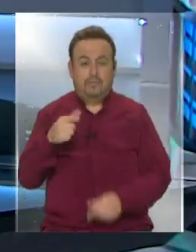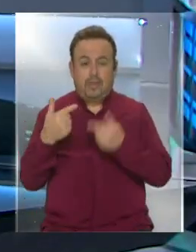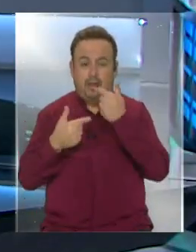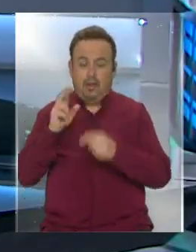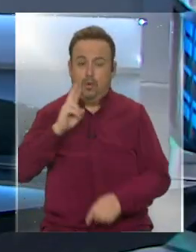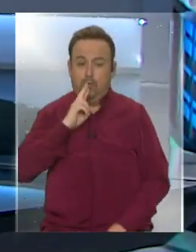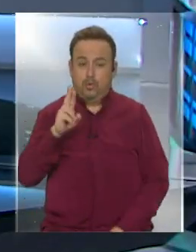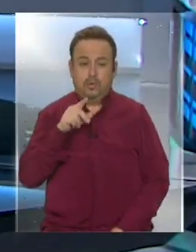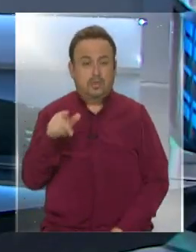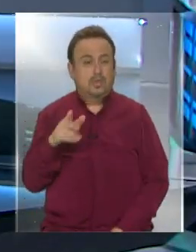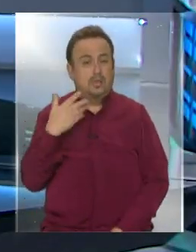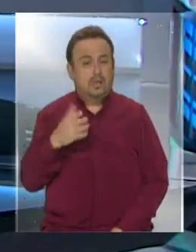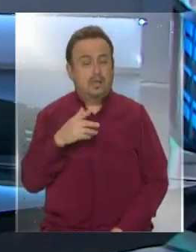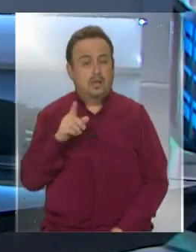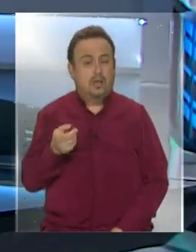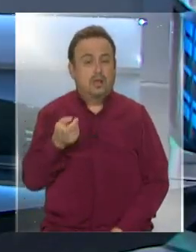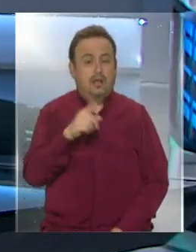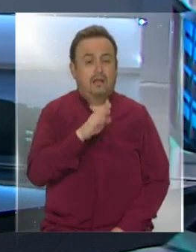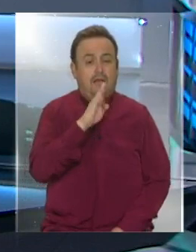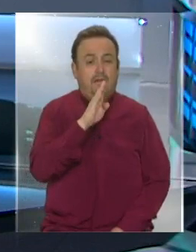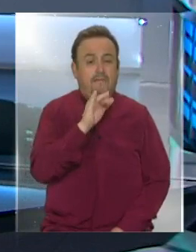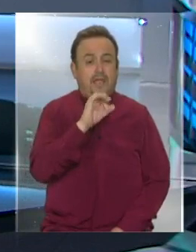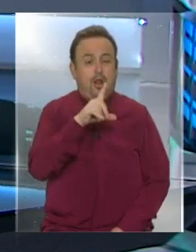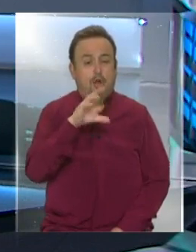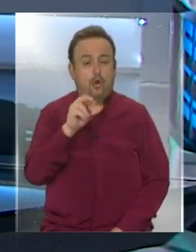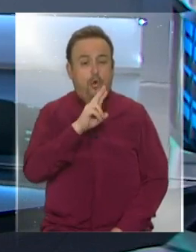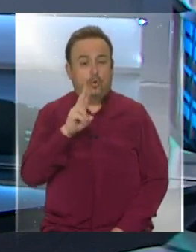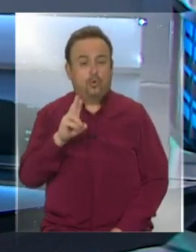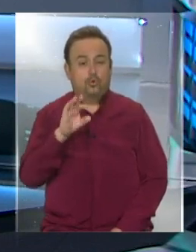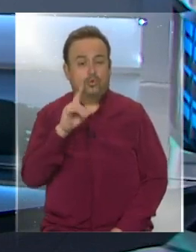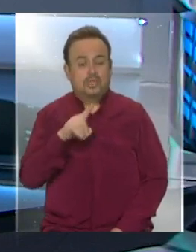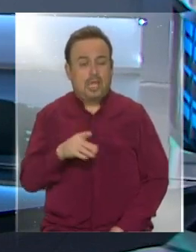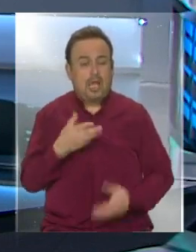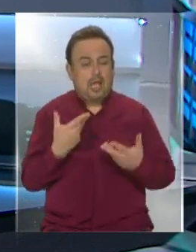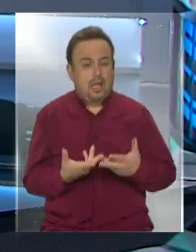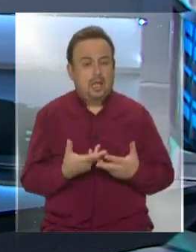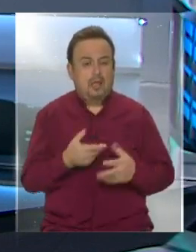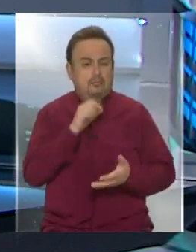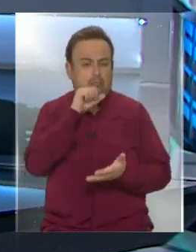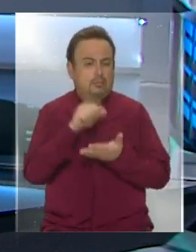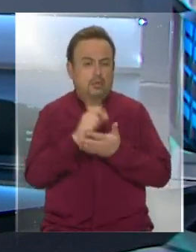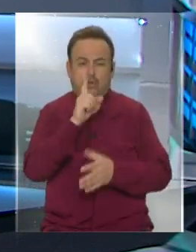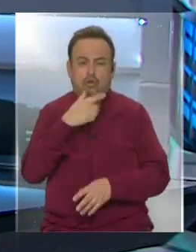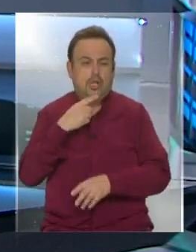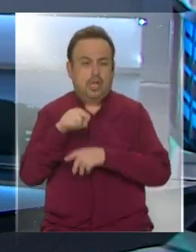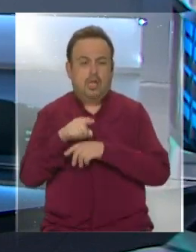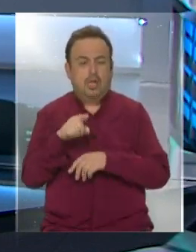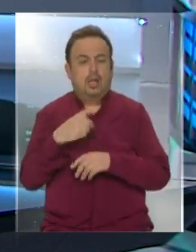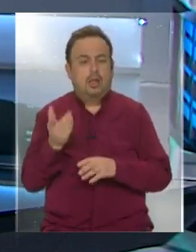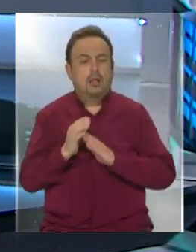en Rusia, mientras en el vecino Bielorrusia continúan las protestas porque no quieren aceptar que Alexander